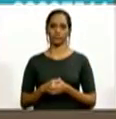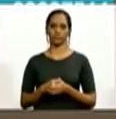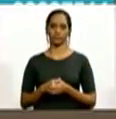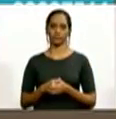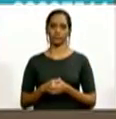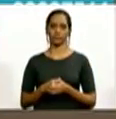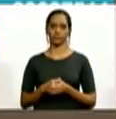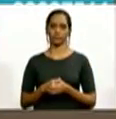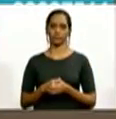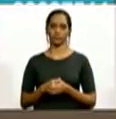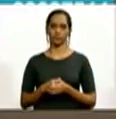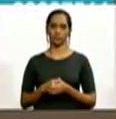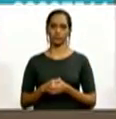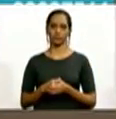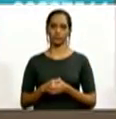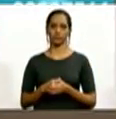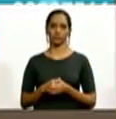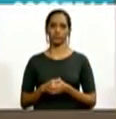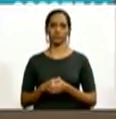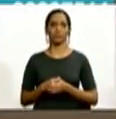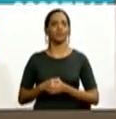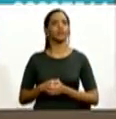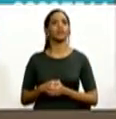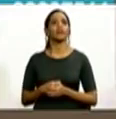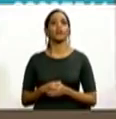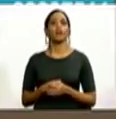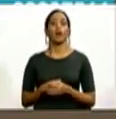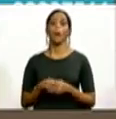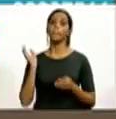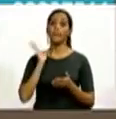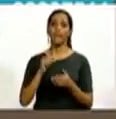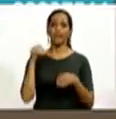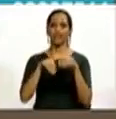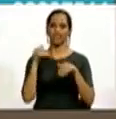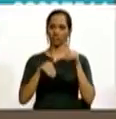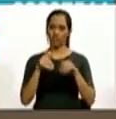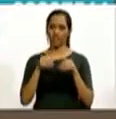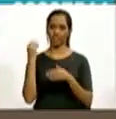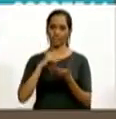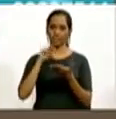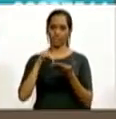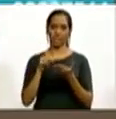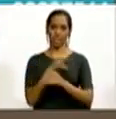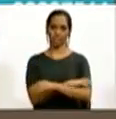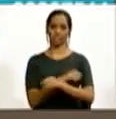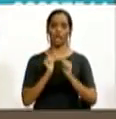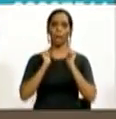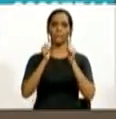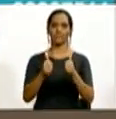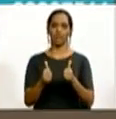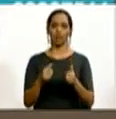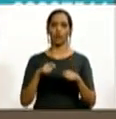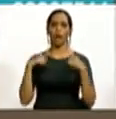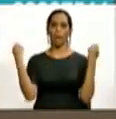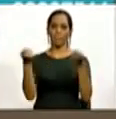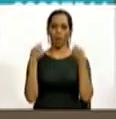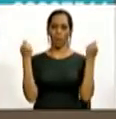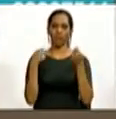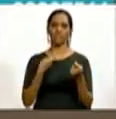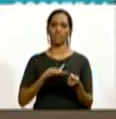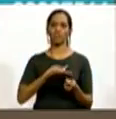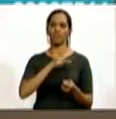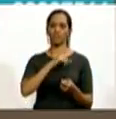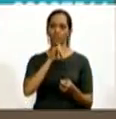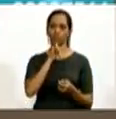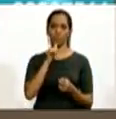Arroba el profe 6635. Vienen elecciones de la Asamblea Nacional, en los cuales ya empezaron con la propaganda y falsas